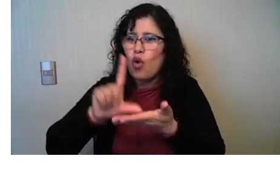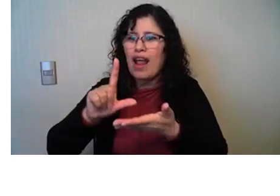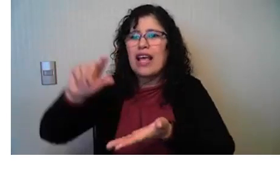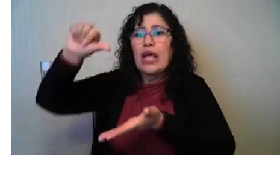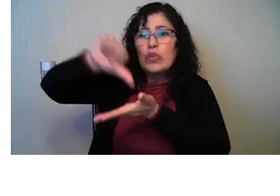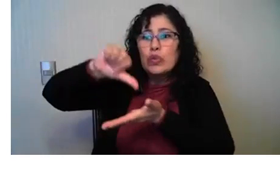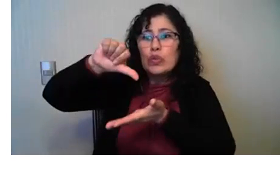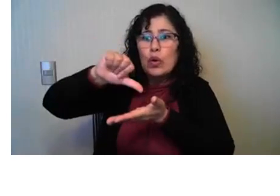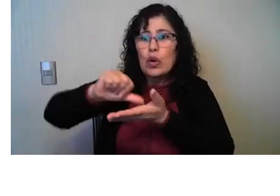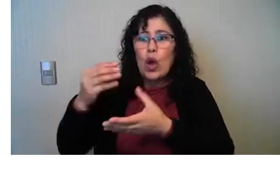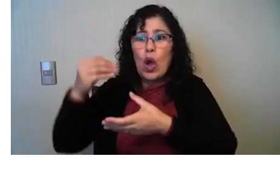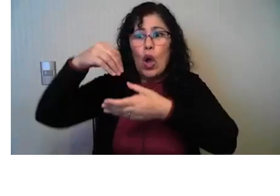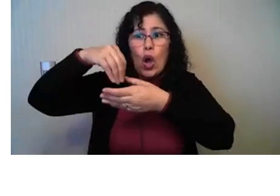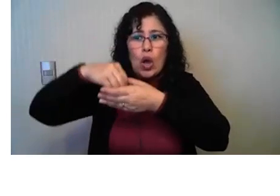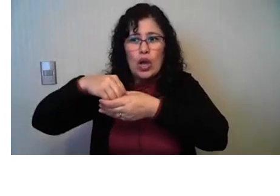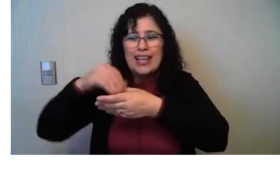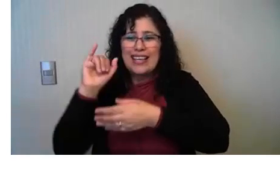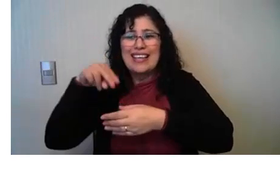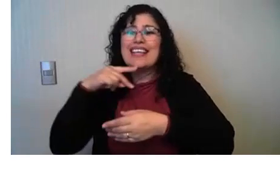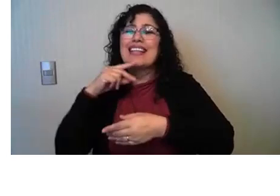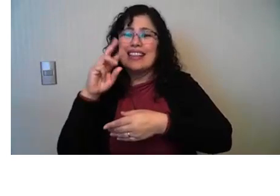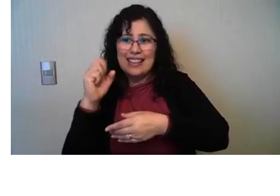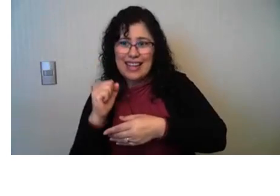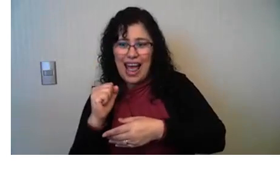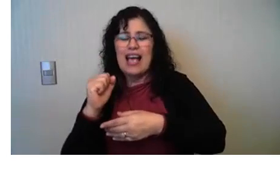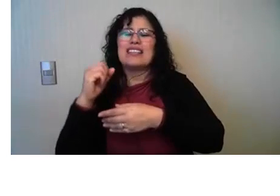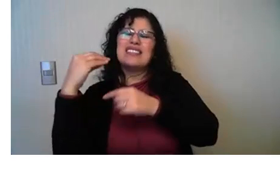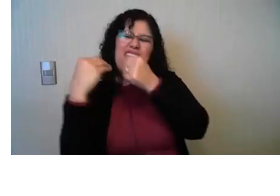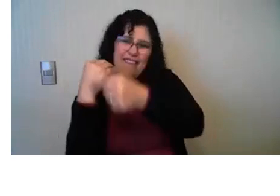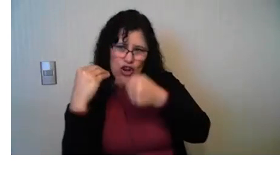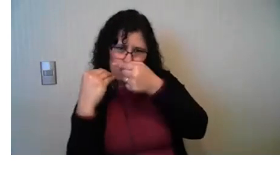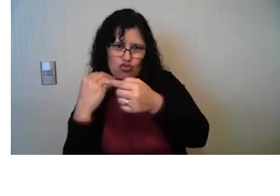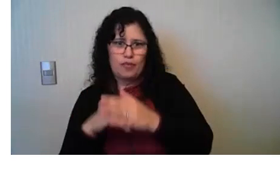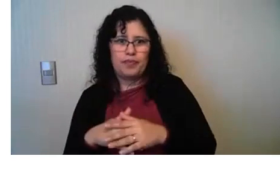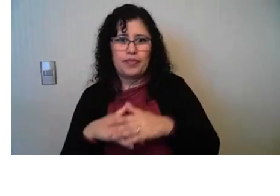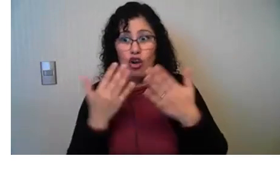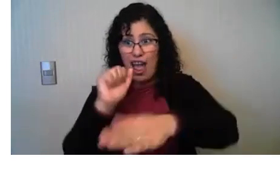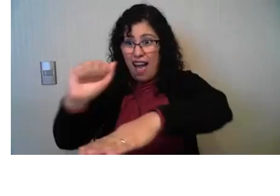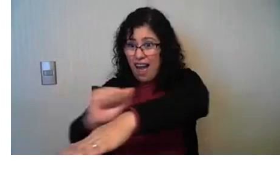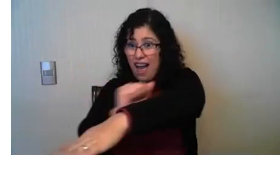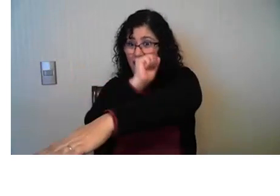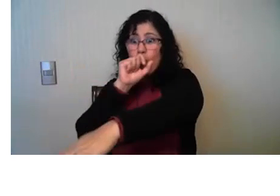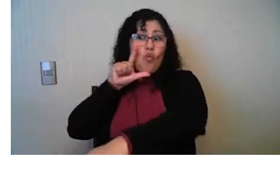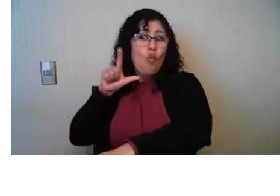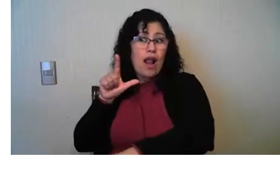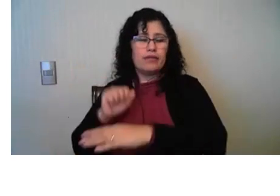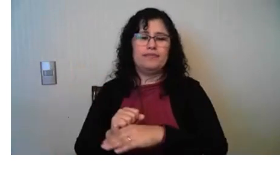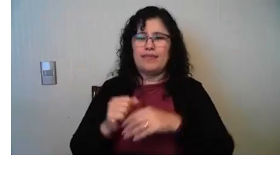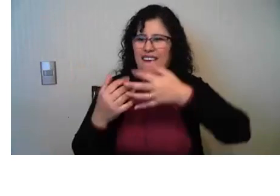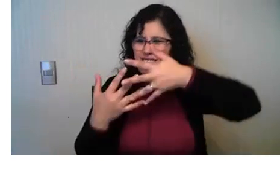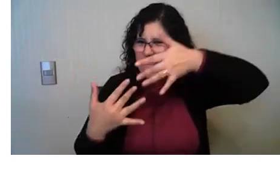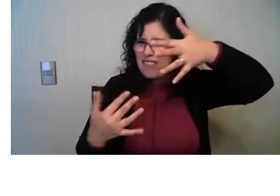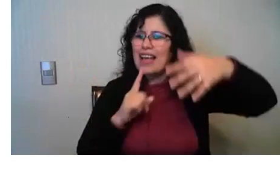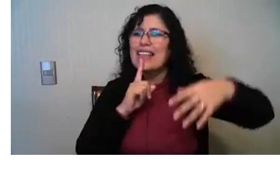están ingresando, que son aferencias, son de 2 tipos. O fibras trepadoras,